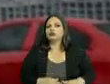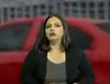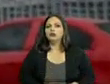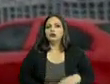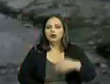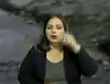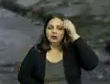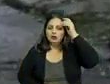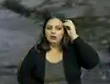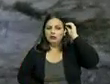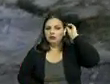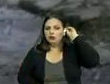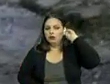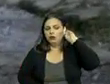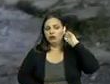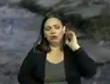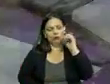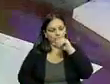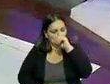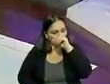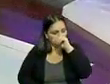provincia de Sáchila informó Gisela Moreira Lor.